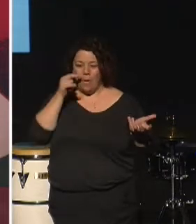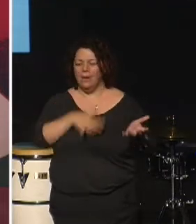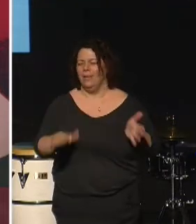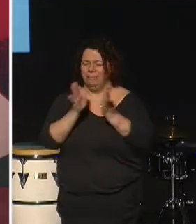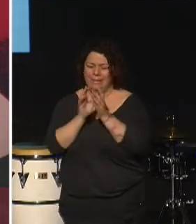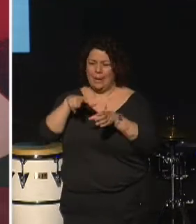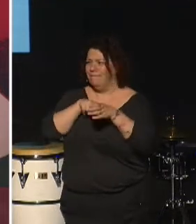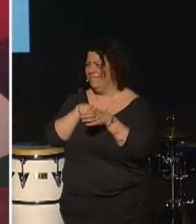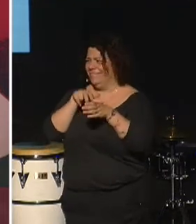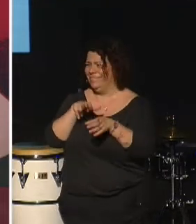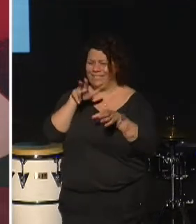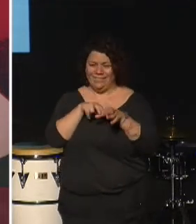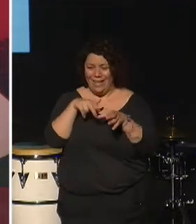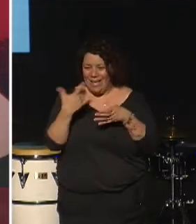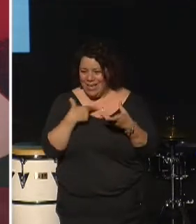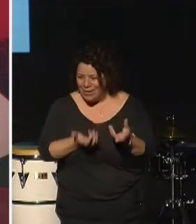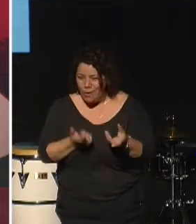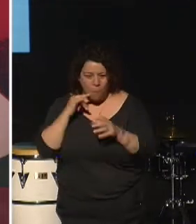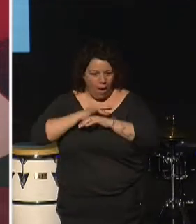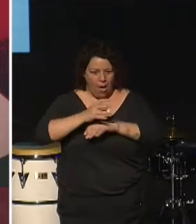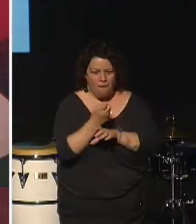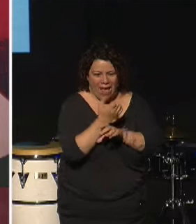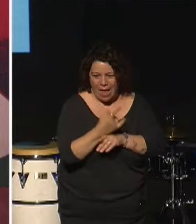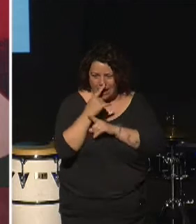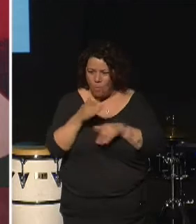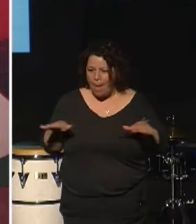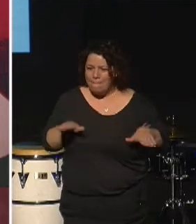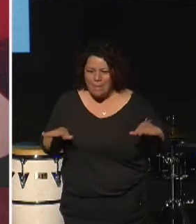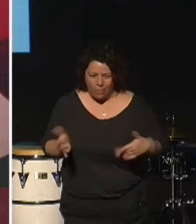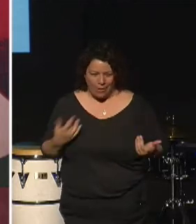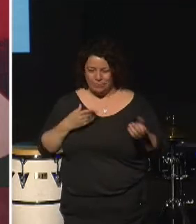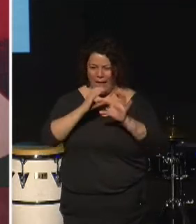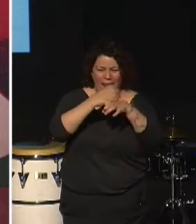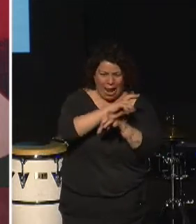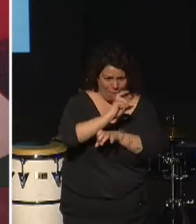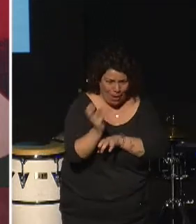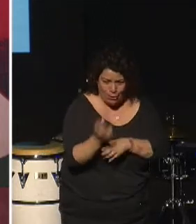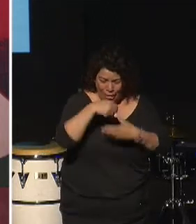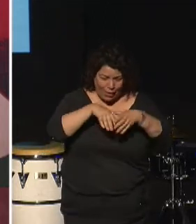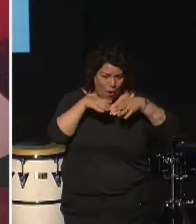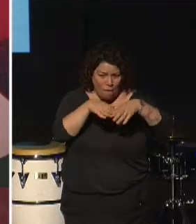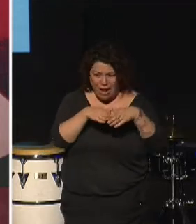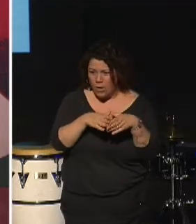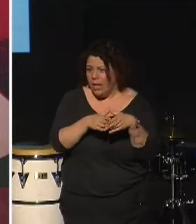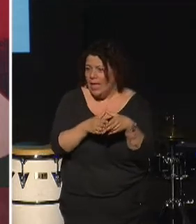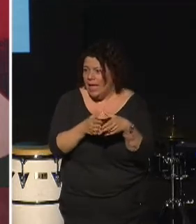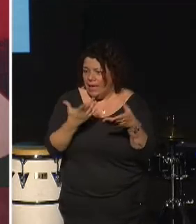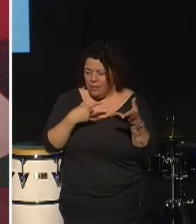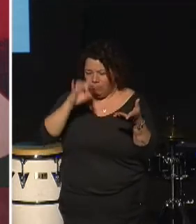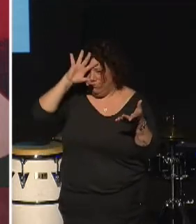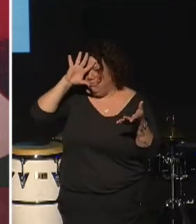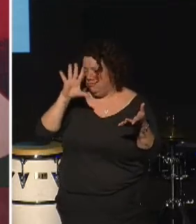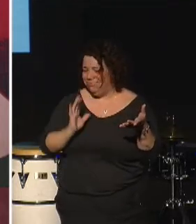en el Hespérides, ¿vale? Allí que sí, ballenas, pingüinos, laboratorios en el propio barco,